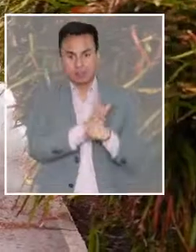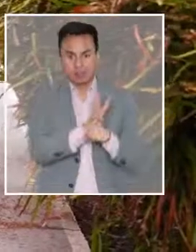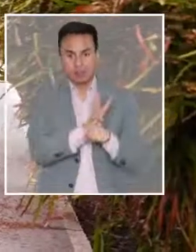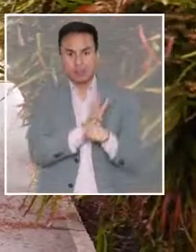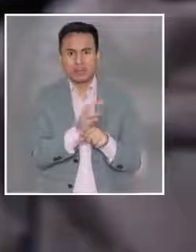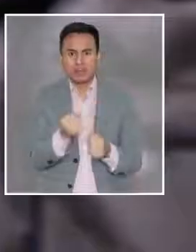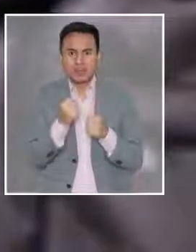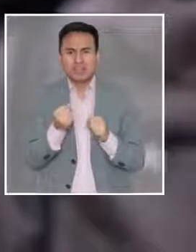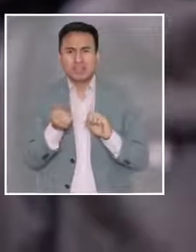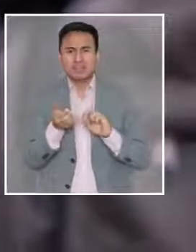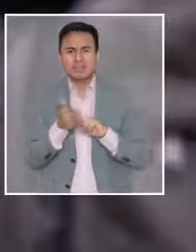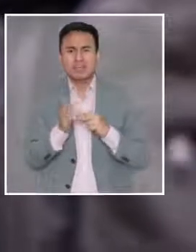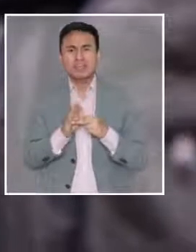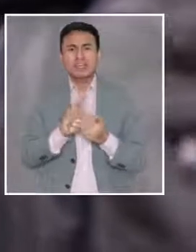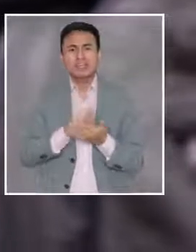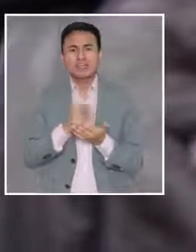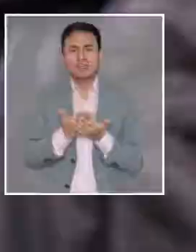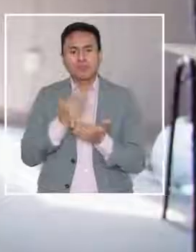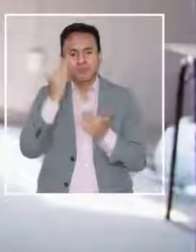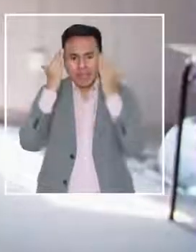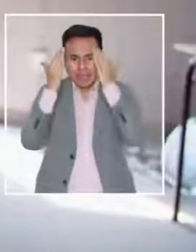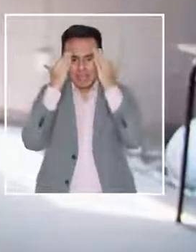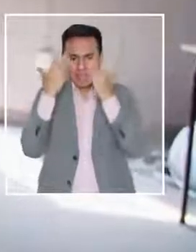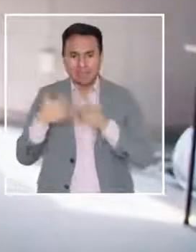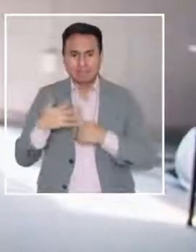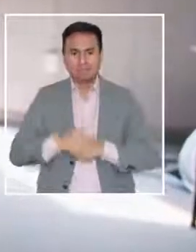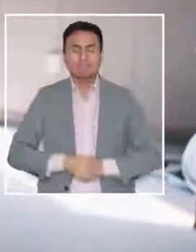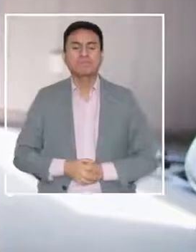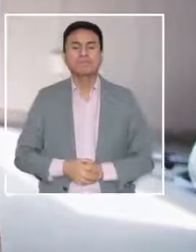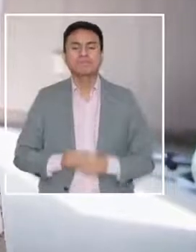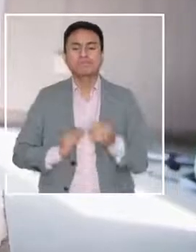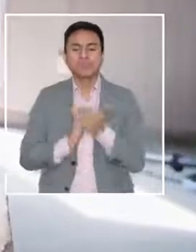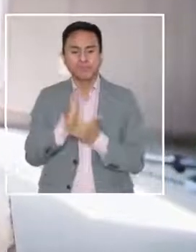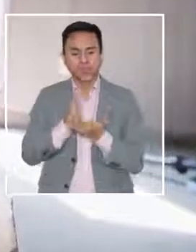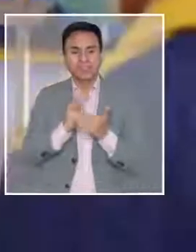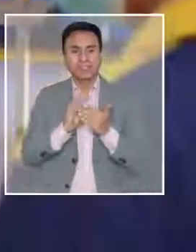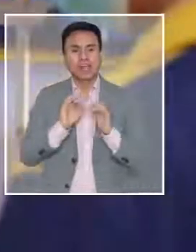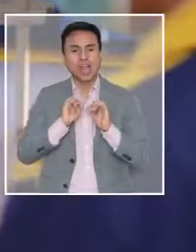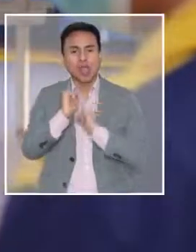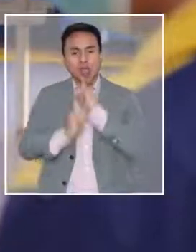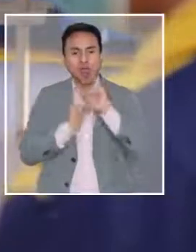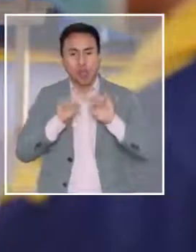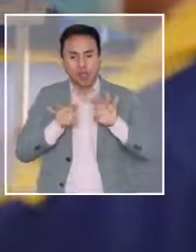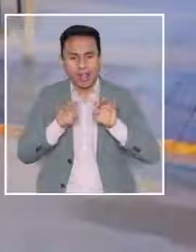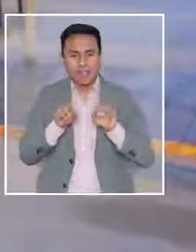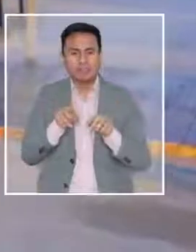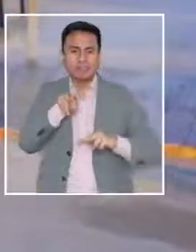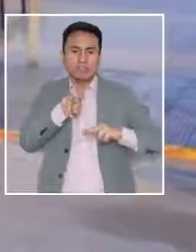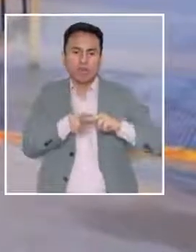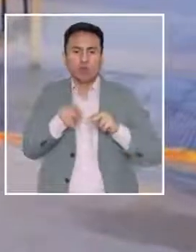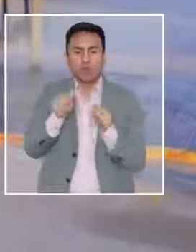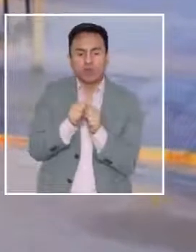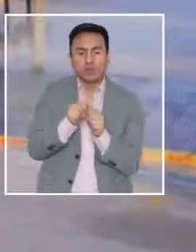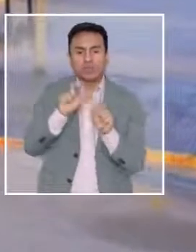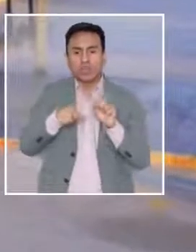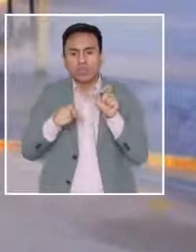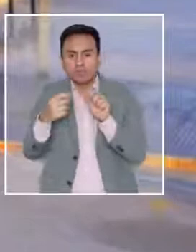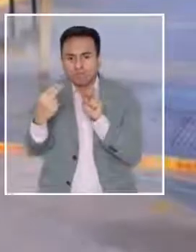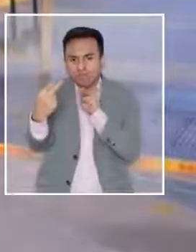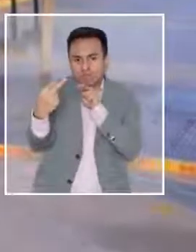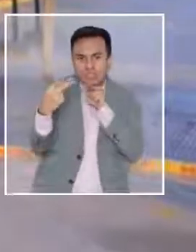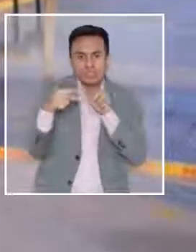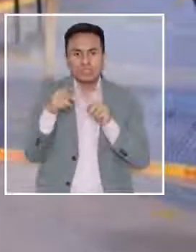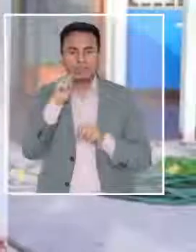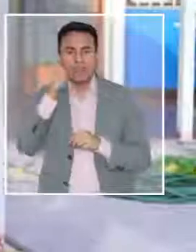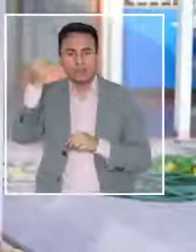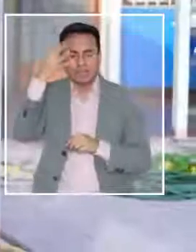cuenta que la pandemia agudizó temas de salud mental. Al momento de empezar las clases online, era estar sentados con ellos ahí de